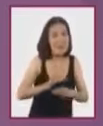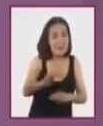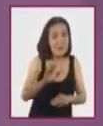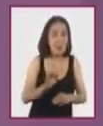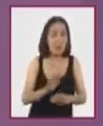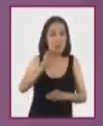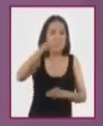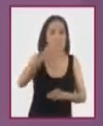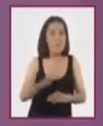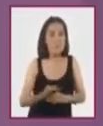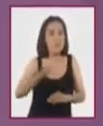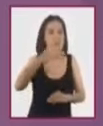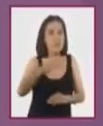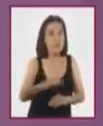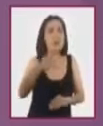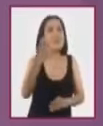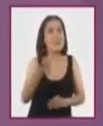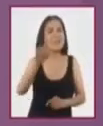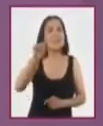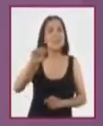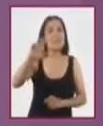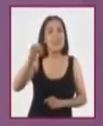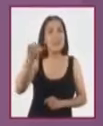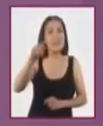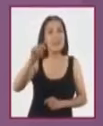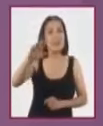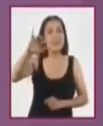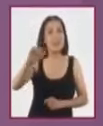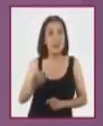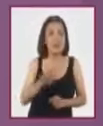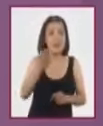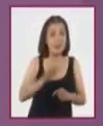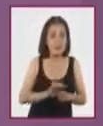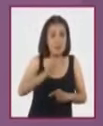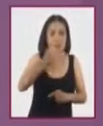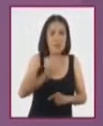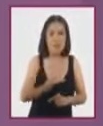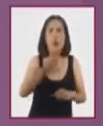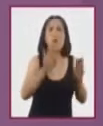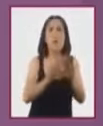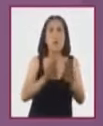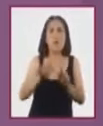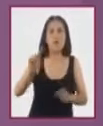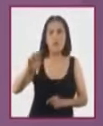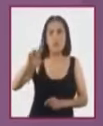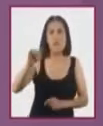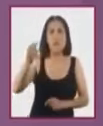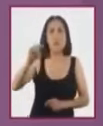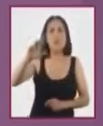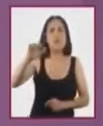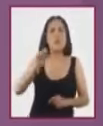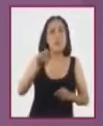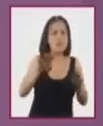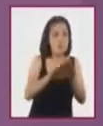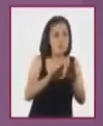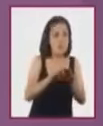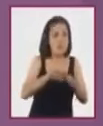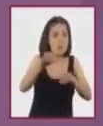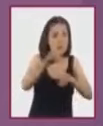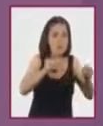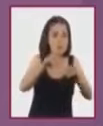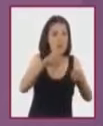así la trayectoria del móvil. La trayectoria es el conjunto de posiciones distintas que